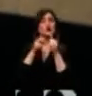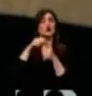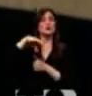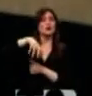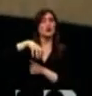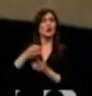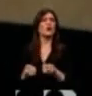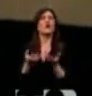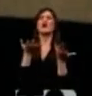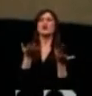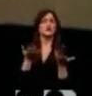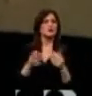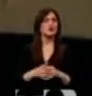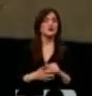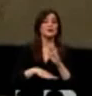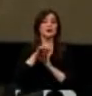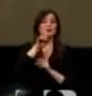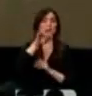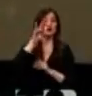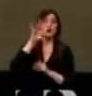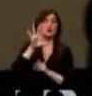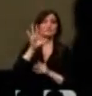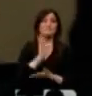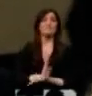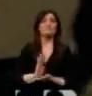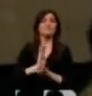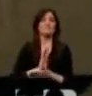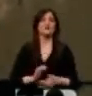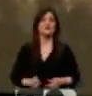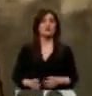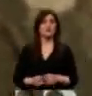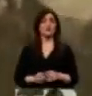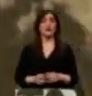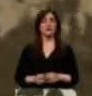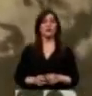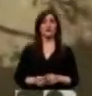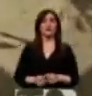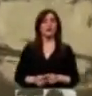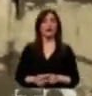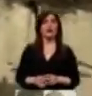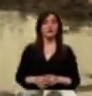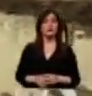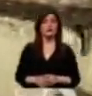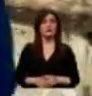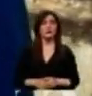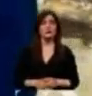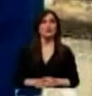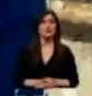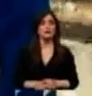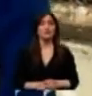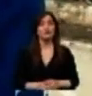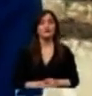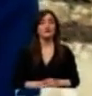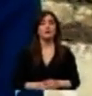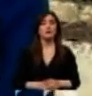del desabastecimiento de agua? Más de 175 barrios fueron afectados por el taponamiento de este